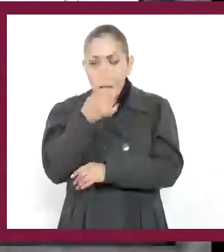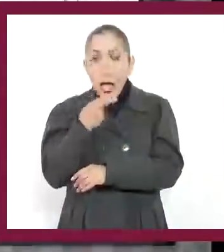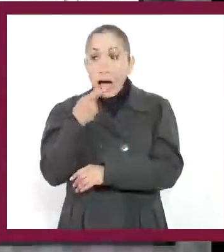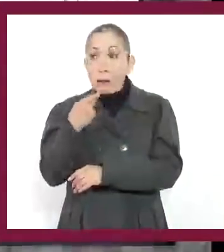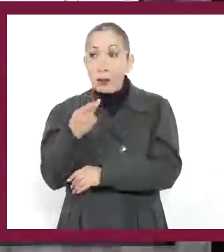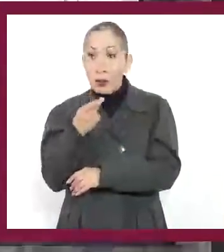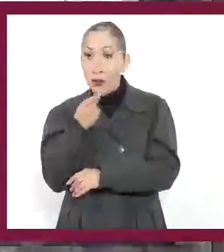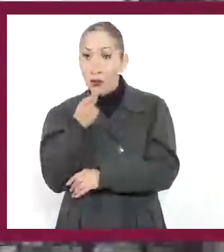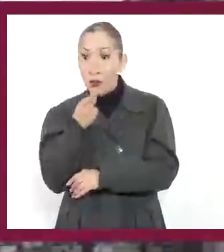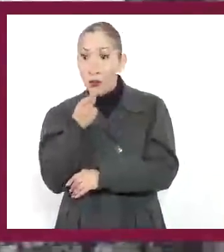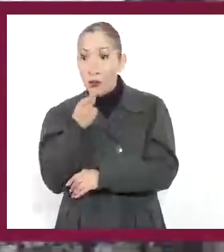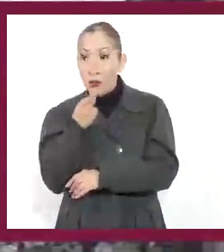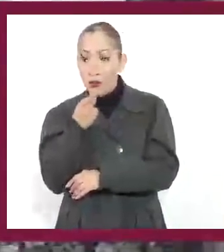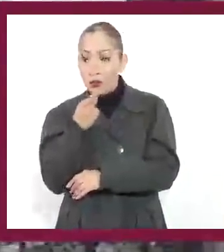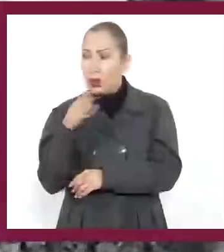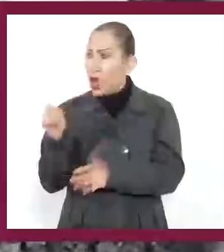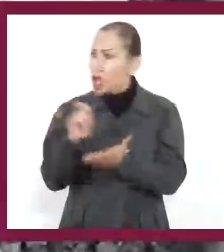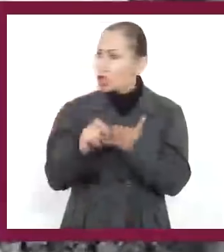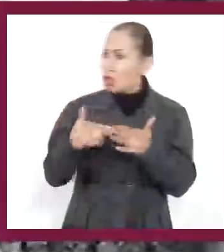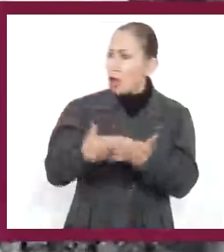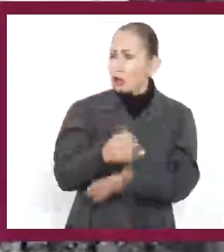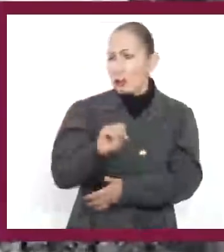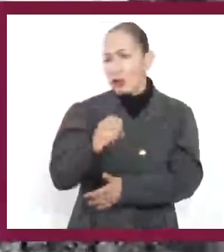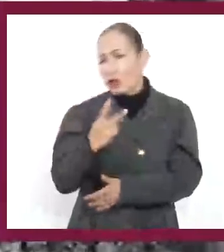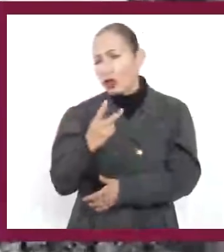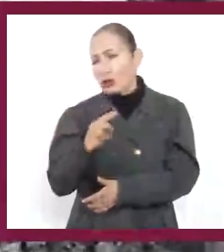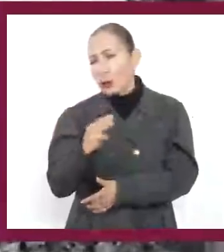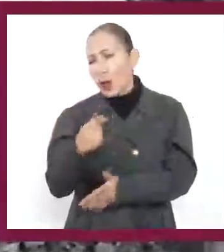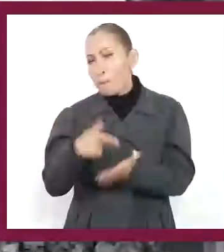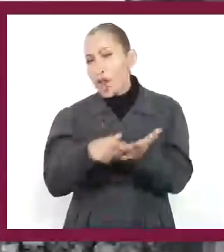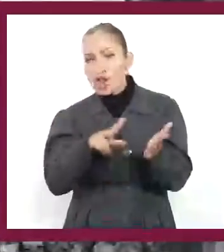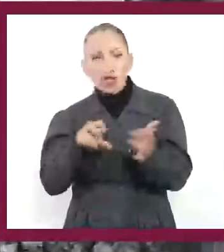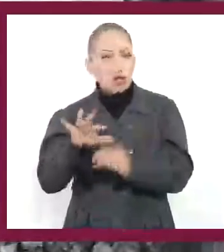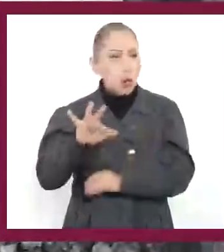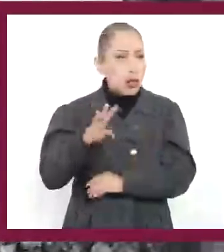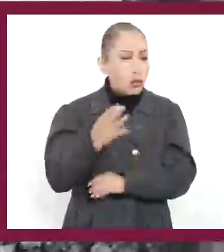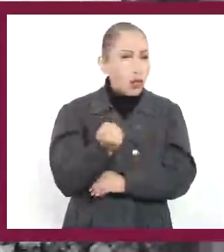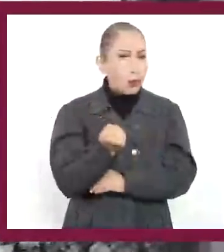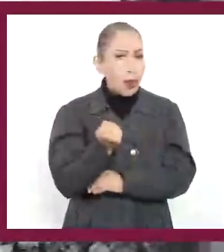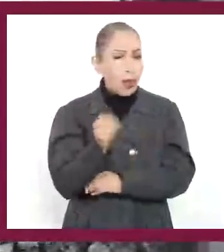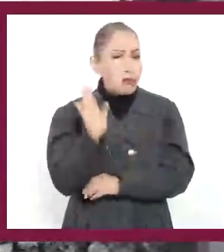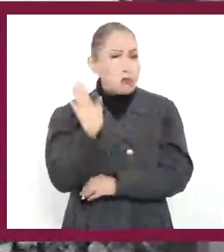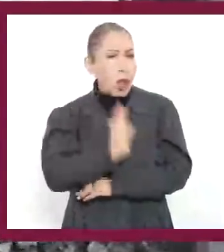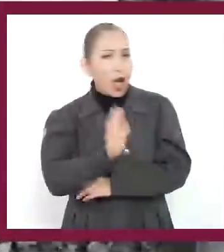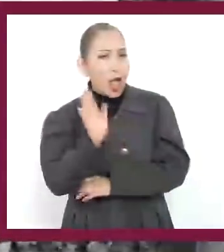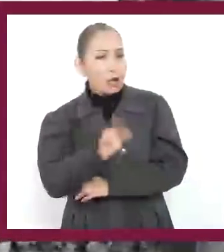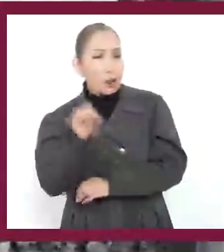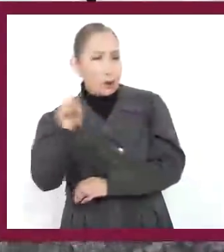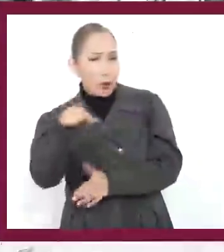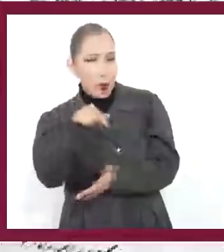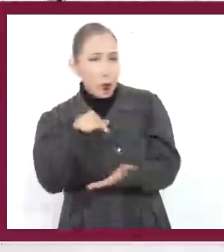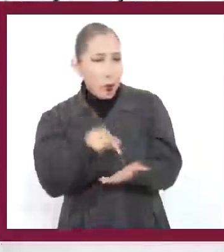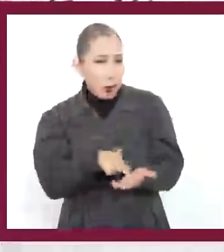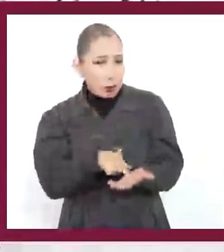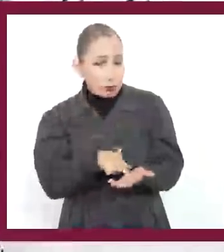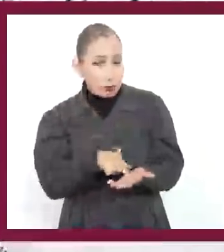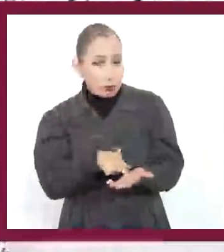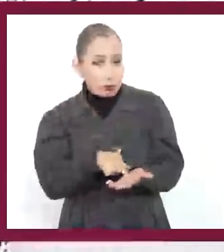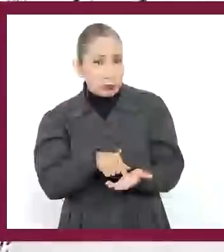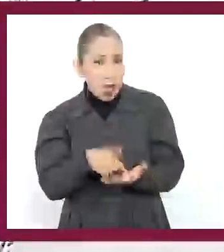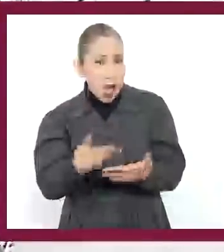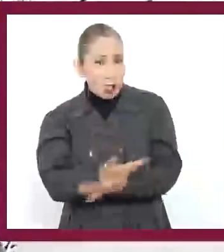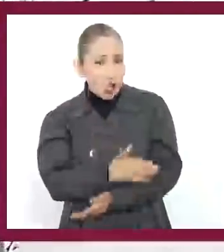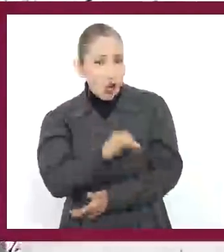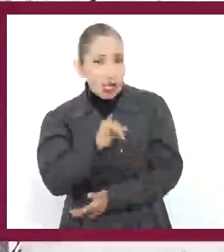silencio. El escritor nació un 22 de mayo de 1859, al parecer, en este mismo lugar. Es de